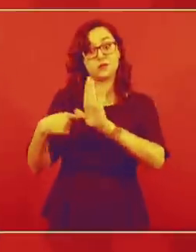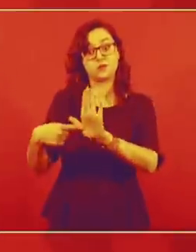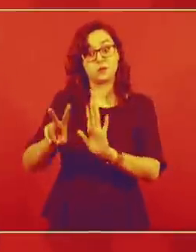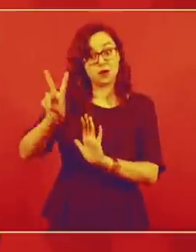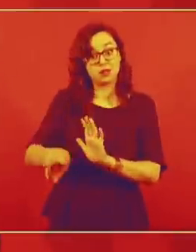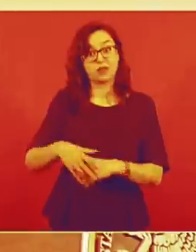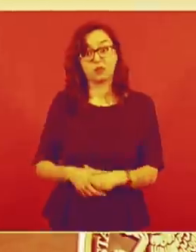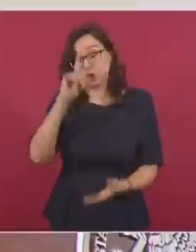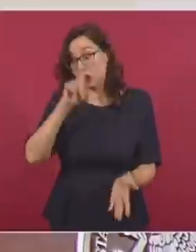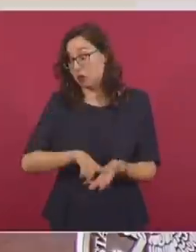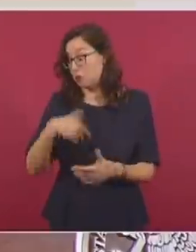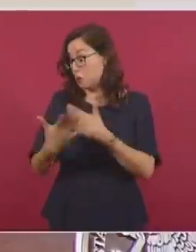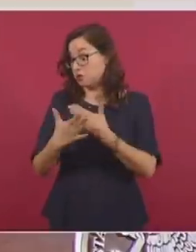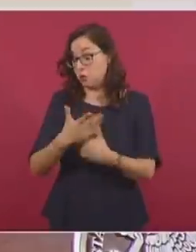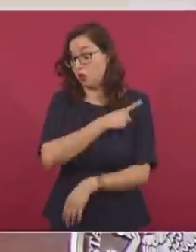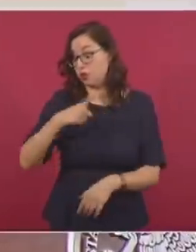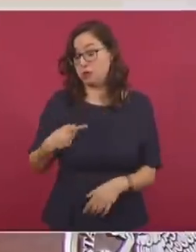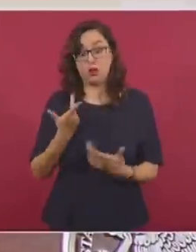va a ser cada dos días a la semana.